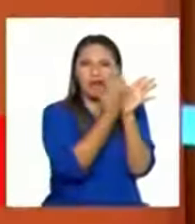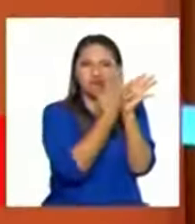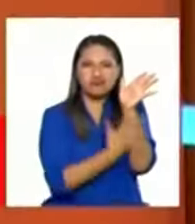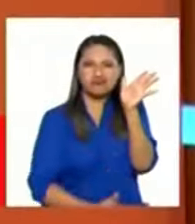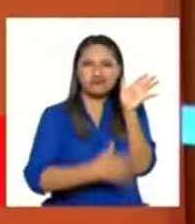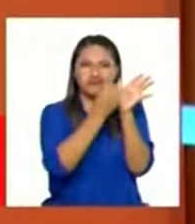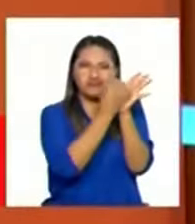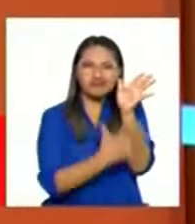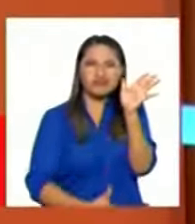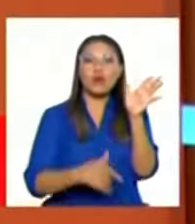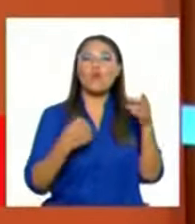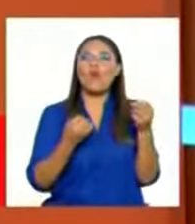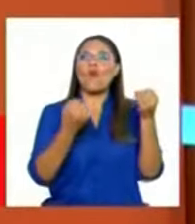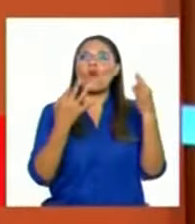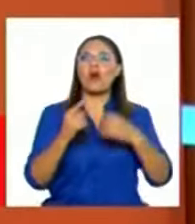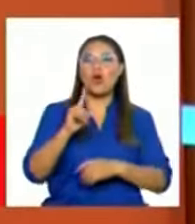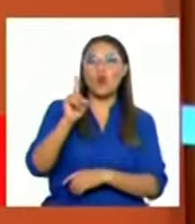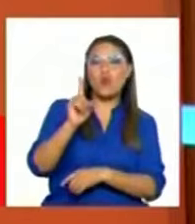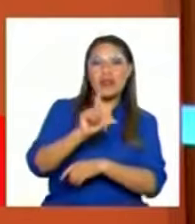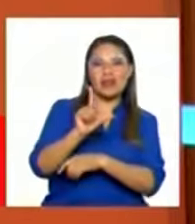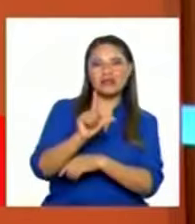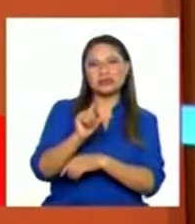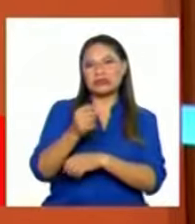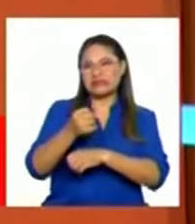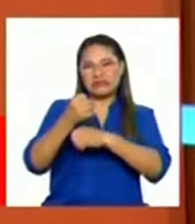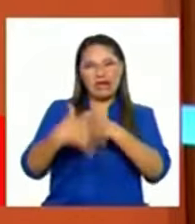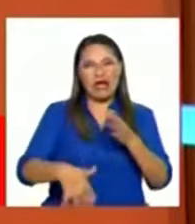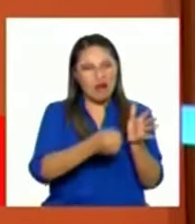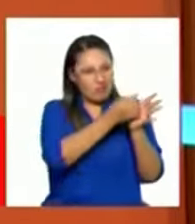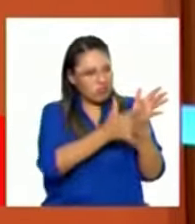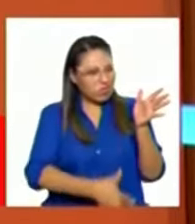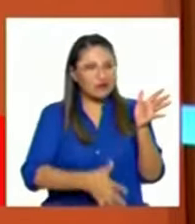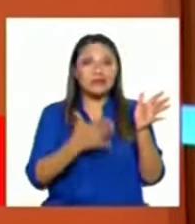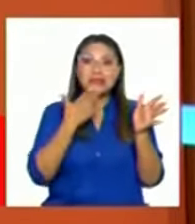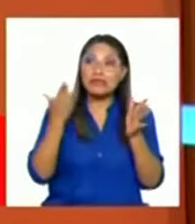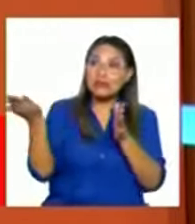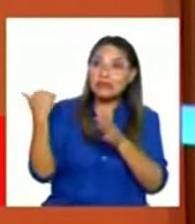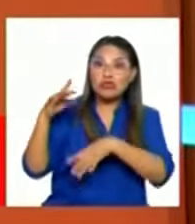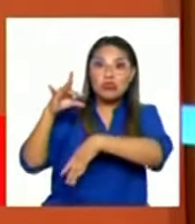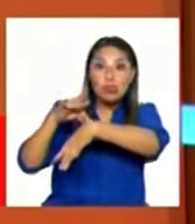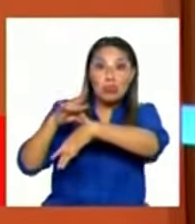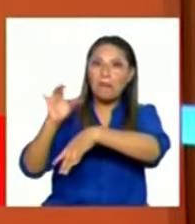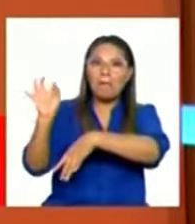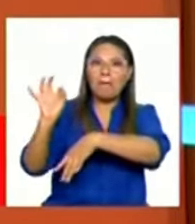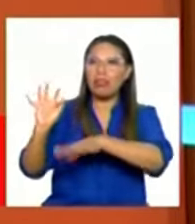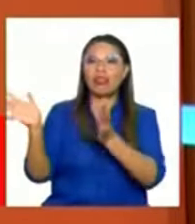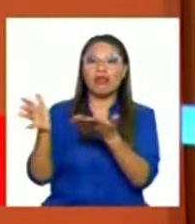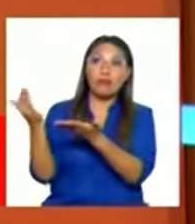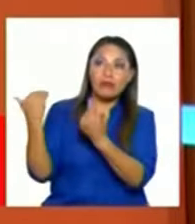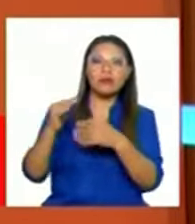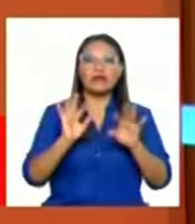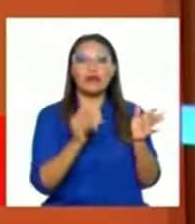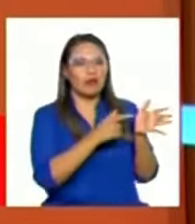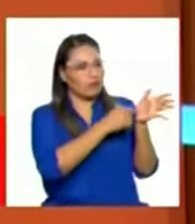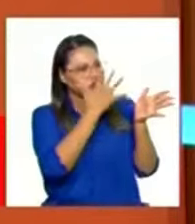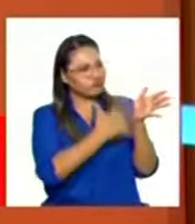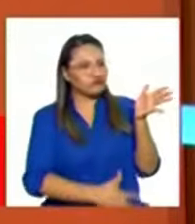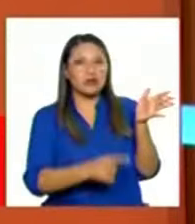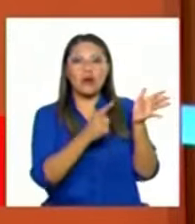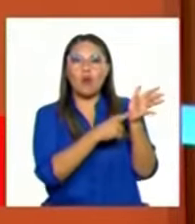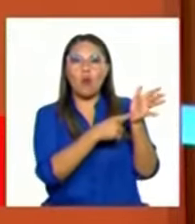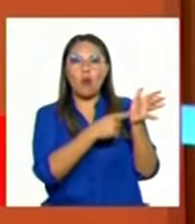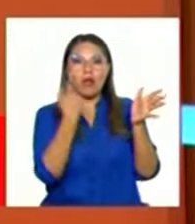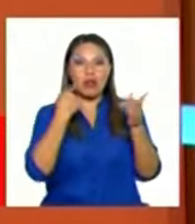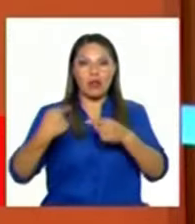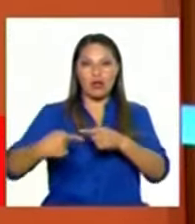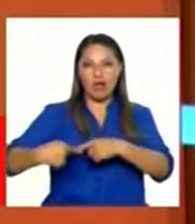heridas. O sea, ellos simplemente no llaman al médico a certificar la muerte, simplemente lo ven que llaman, le clavan la